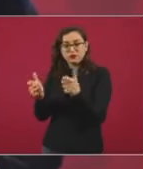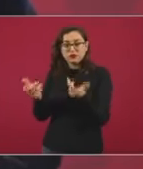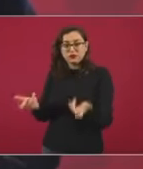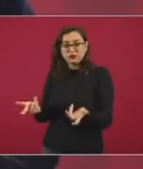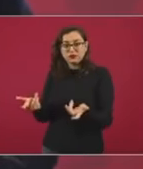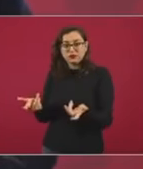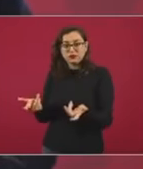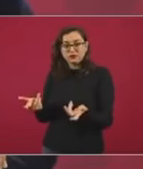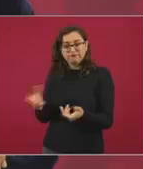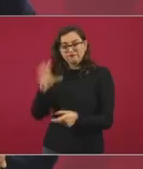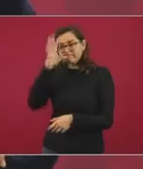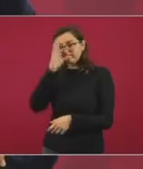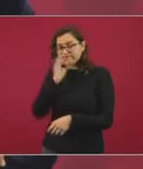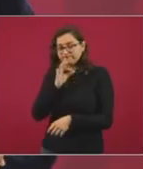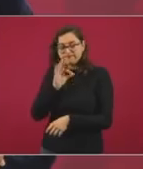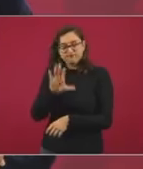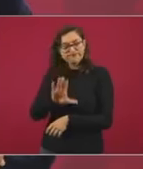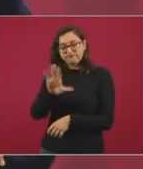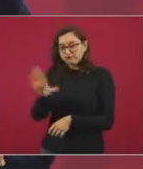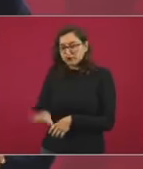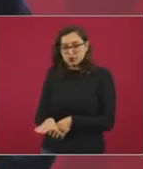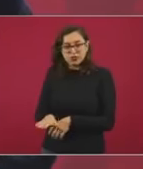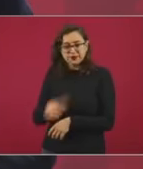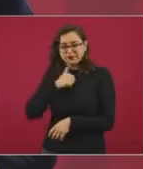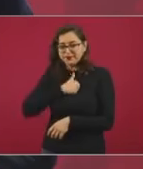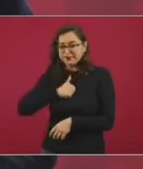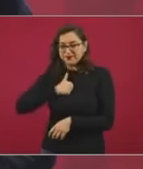desgraciadamente no lo pueden salvar,